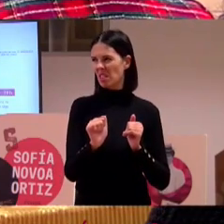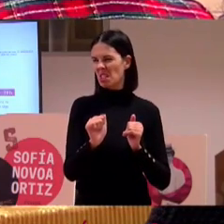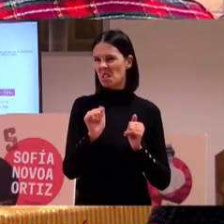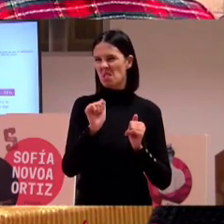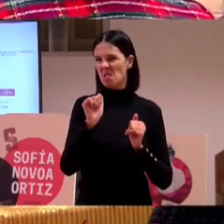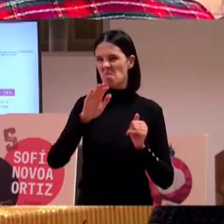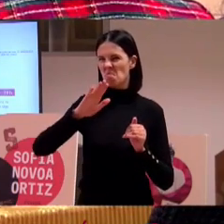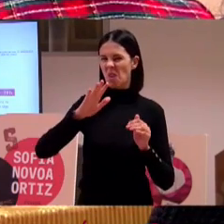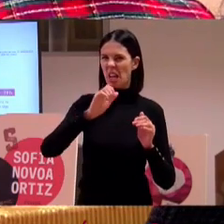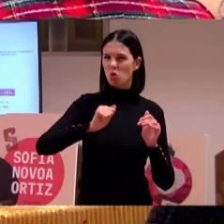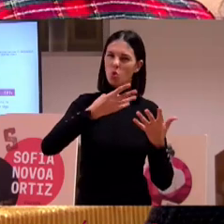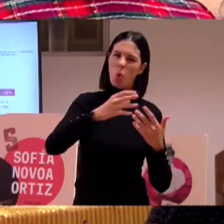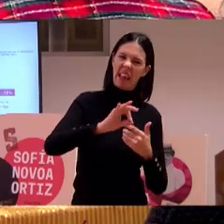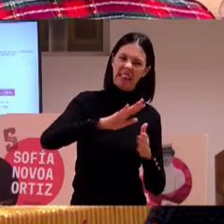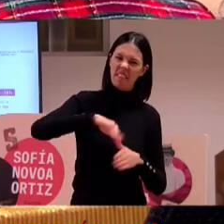finales de los 40